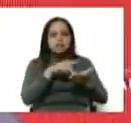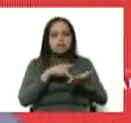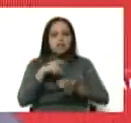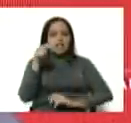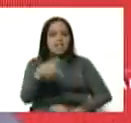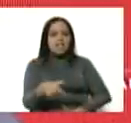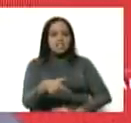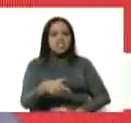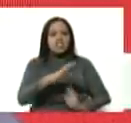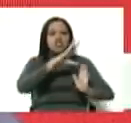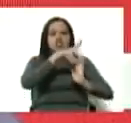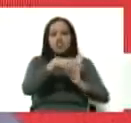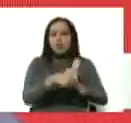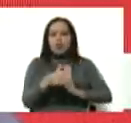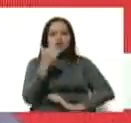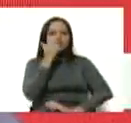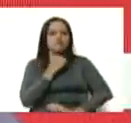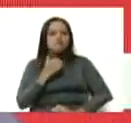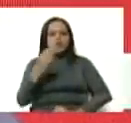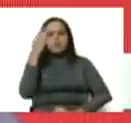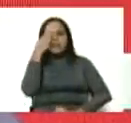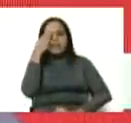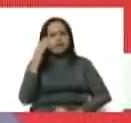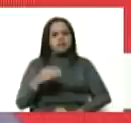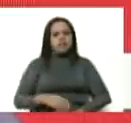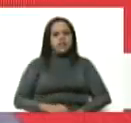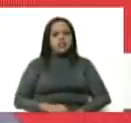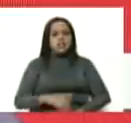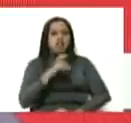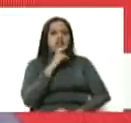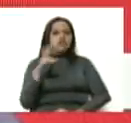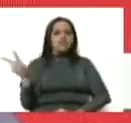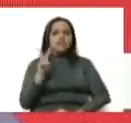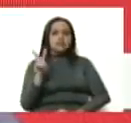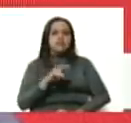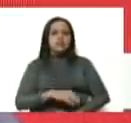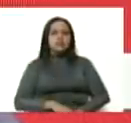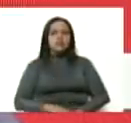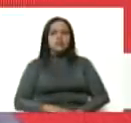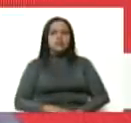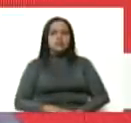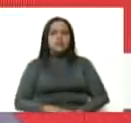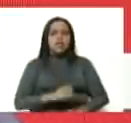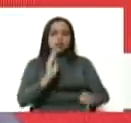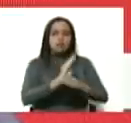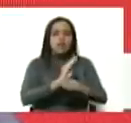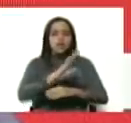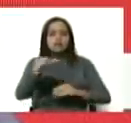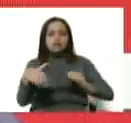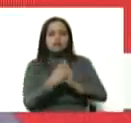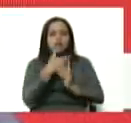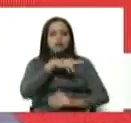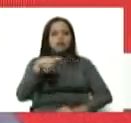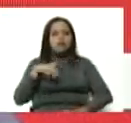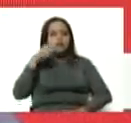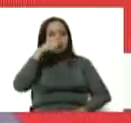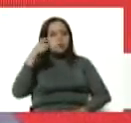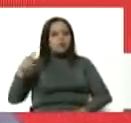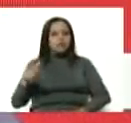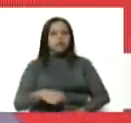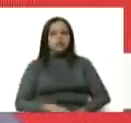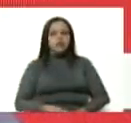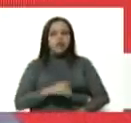este descarado robo de piratería del oro venezolano. En protección de todo nuestro pueblo,